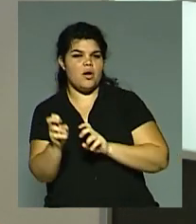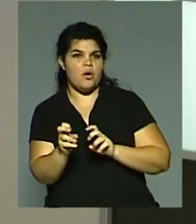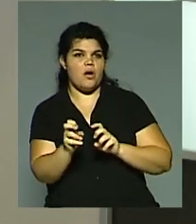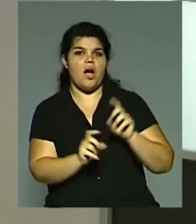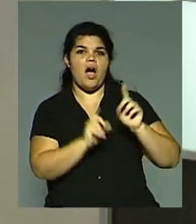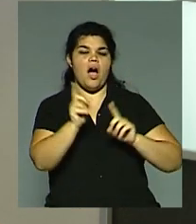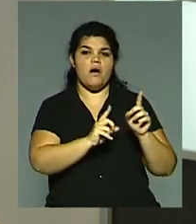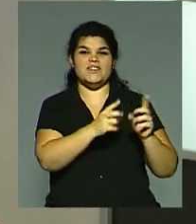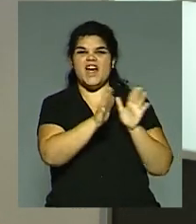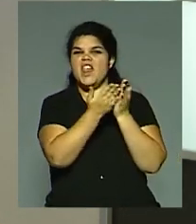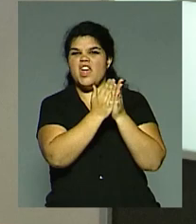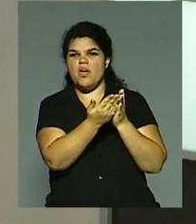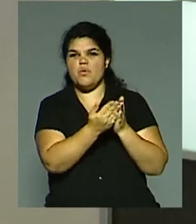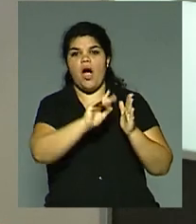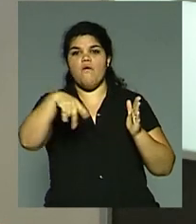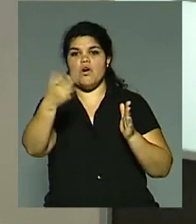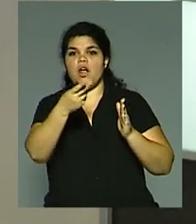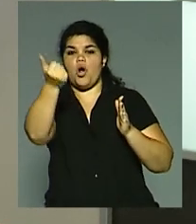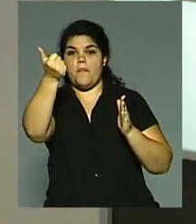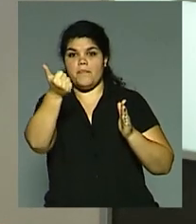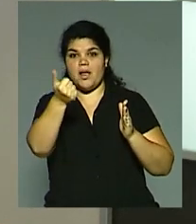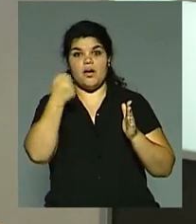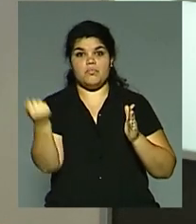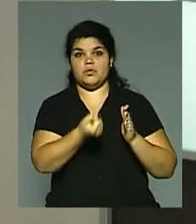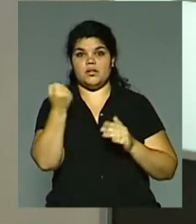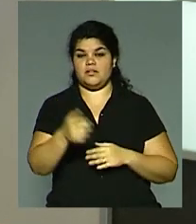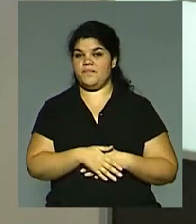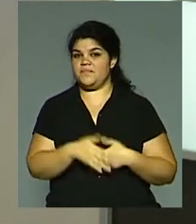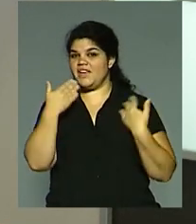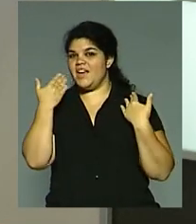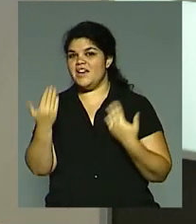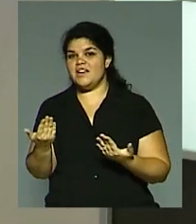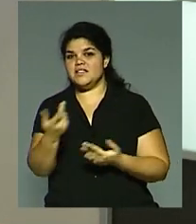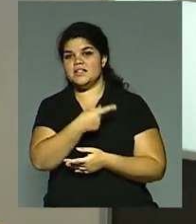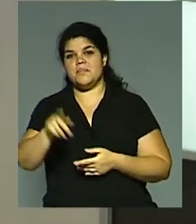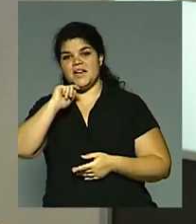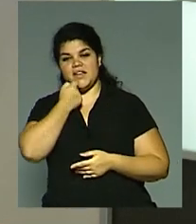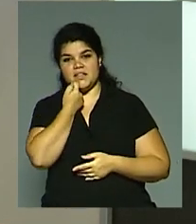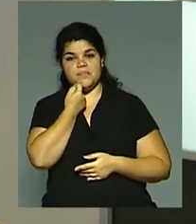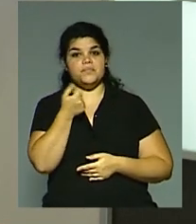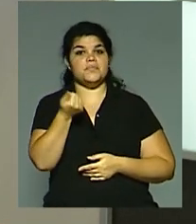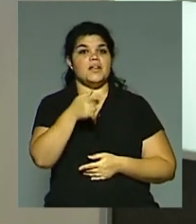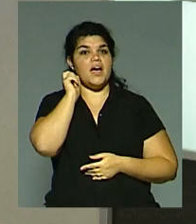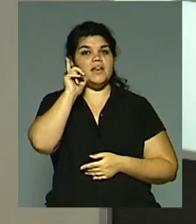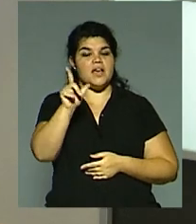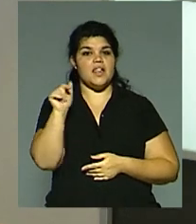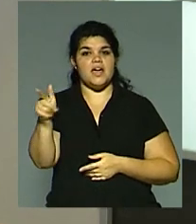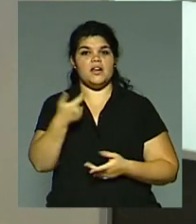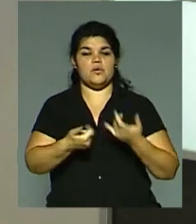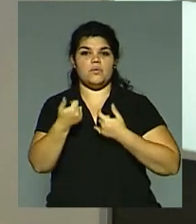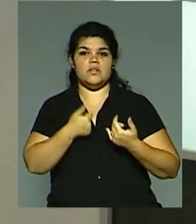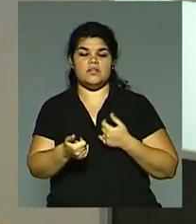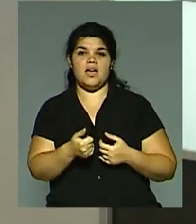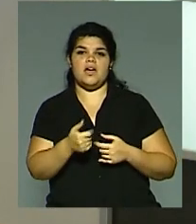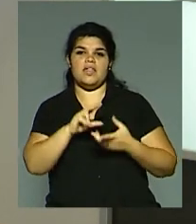en llegar y está bueno comprarlos en el exterior. Muchas gracias. No, por favor, buena semana para todos, chicos. Buena semana. Ariel Colgatelli con la información del puerta